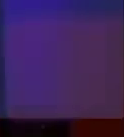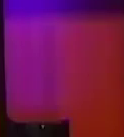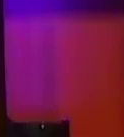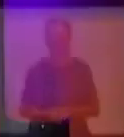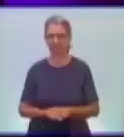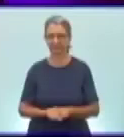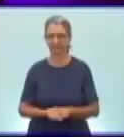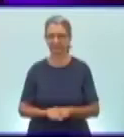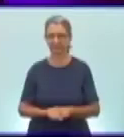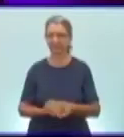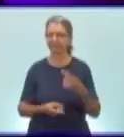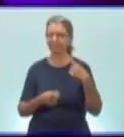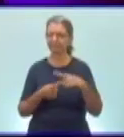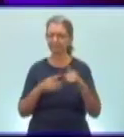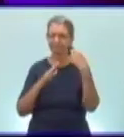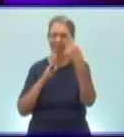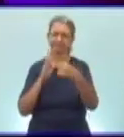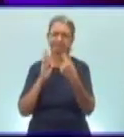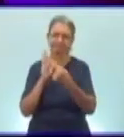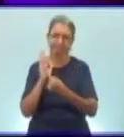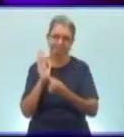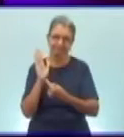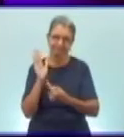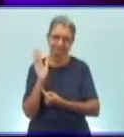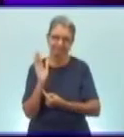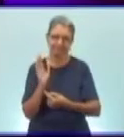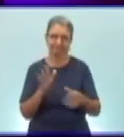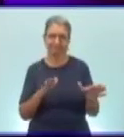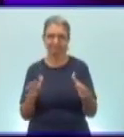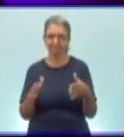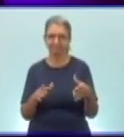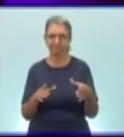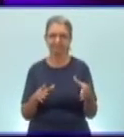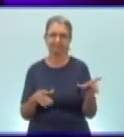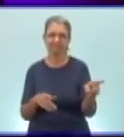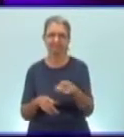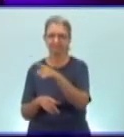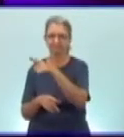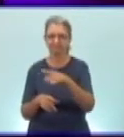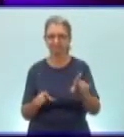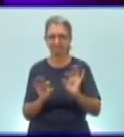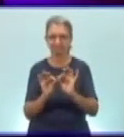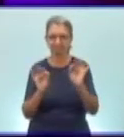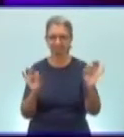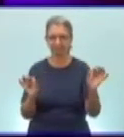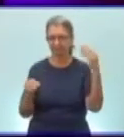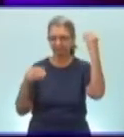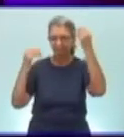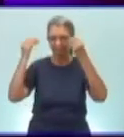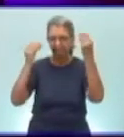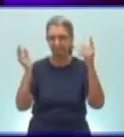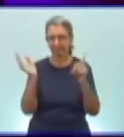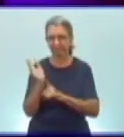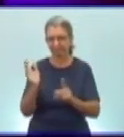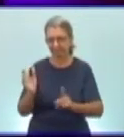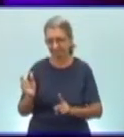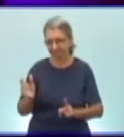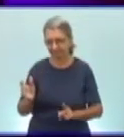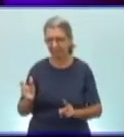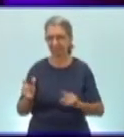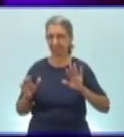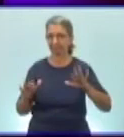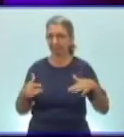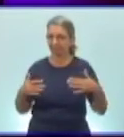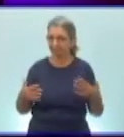Bien, otra de las características fundamentales del movimiento armónico simple es precisamente el análisis desde el punto de vista energético. Recuerden que